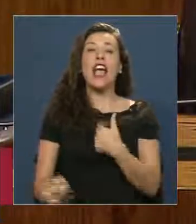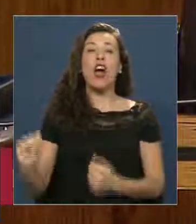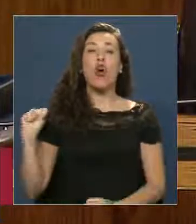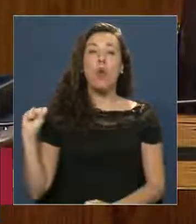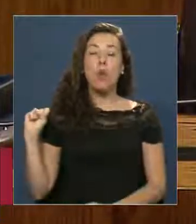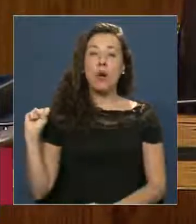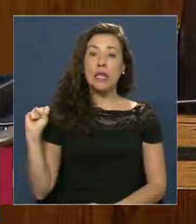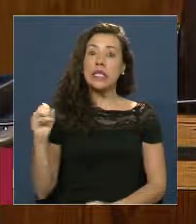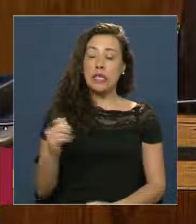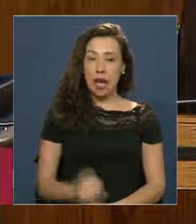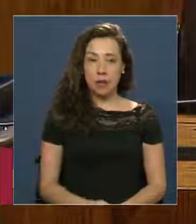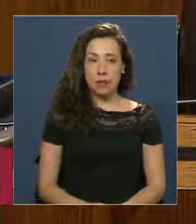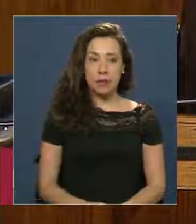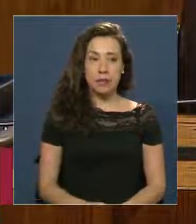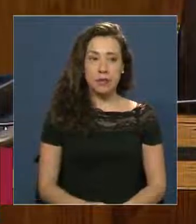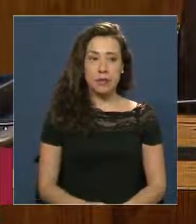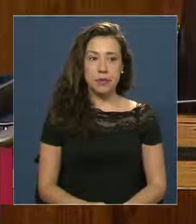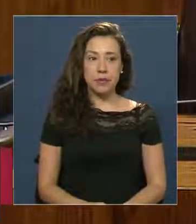comunista.